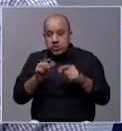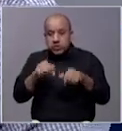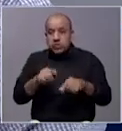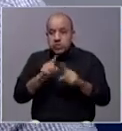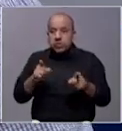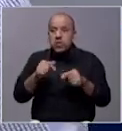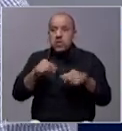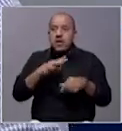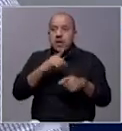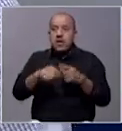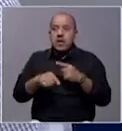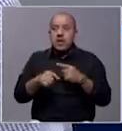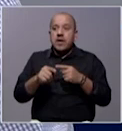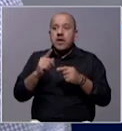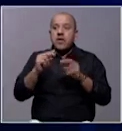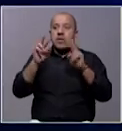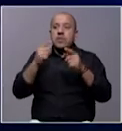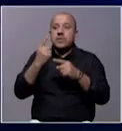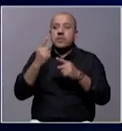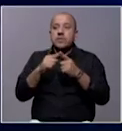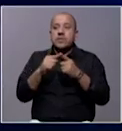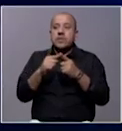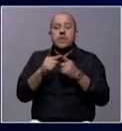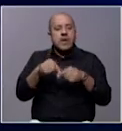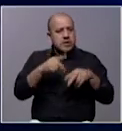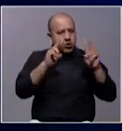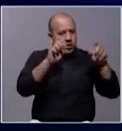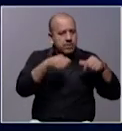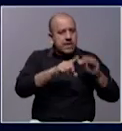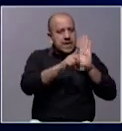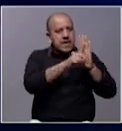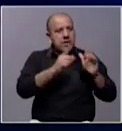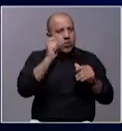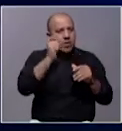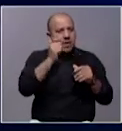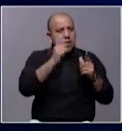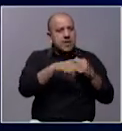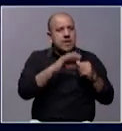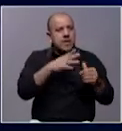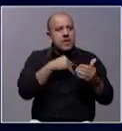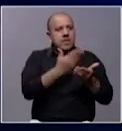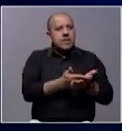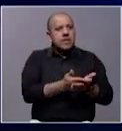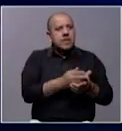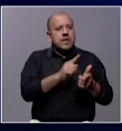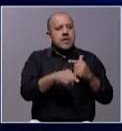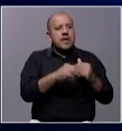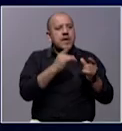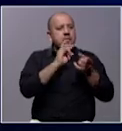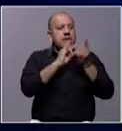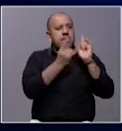las respuestas fundamentales a los temas principales y esos temas van a estar en la ley de urgente consideración que plantea enviar al parlamento